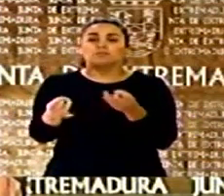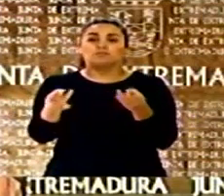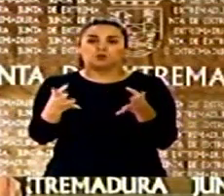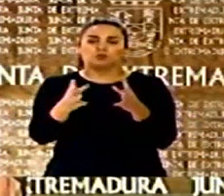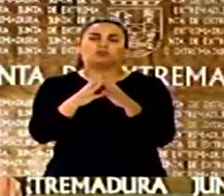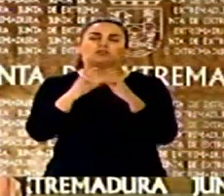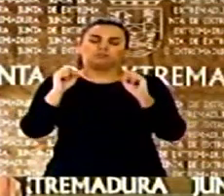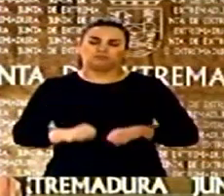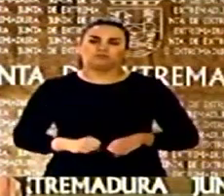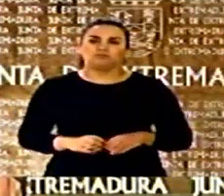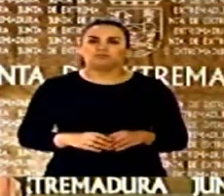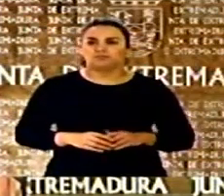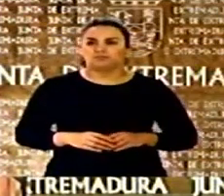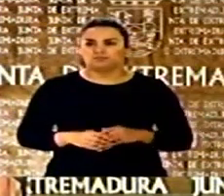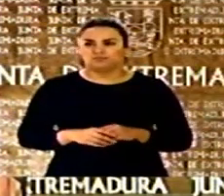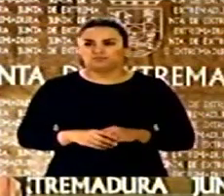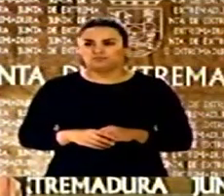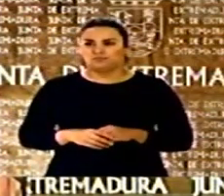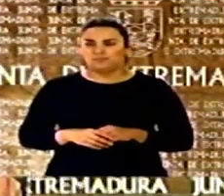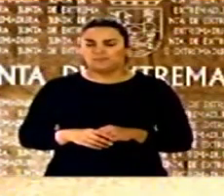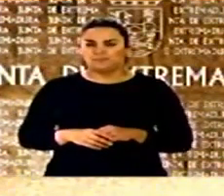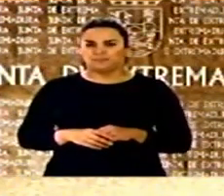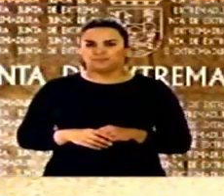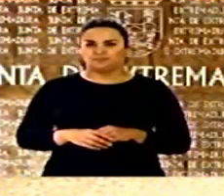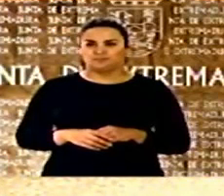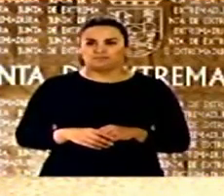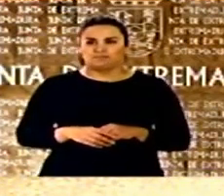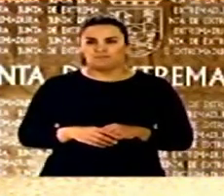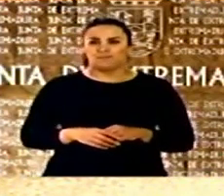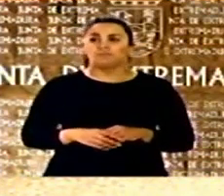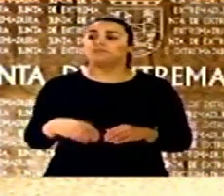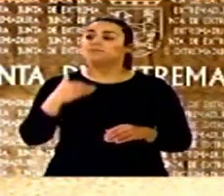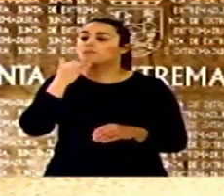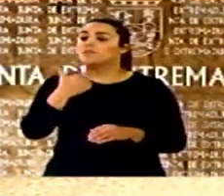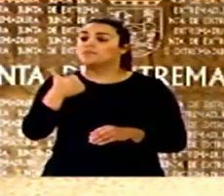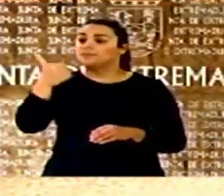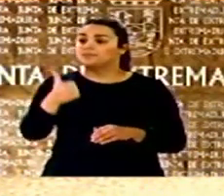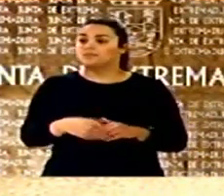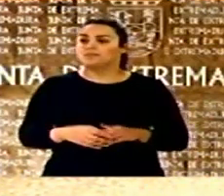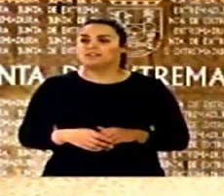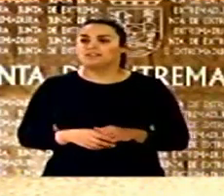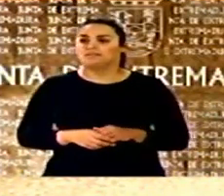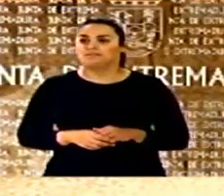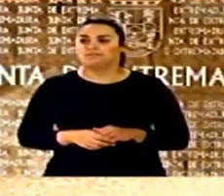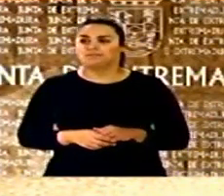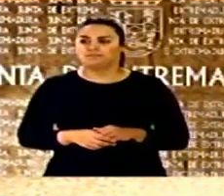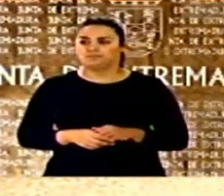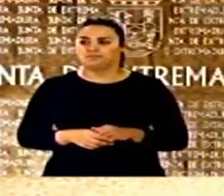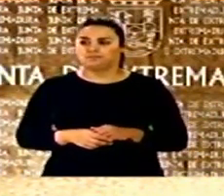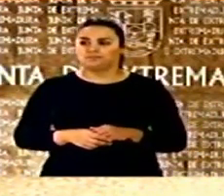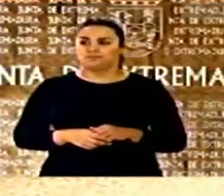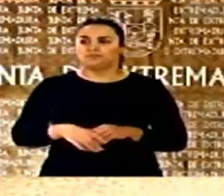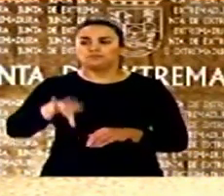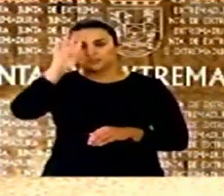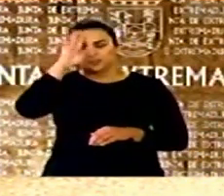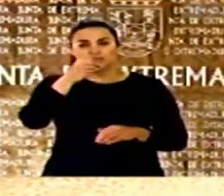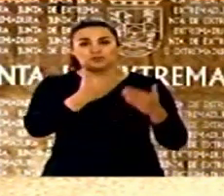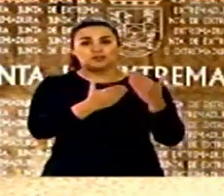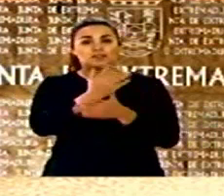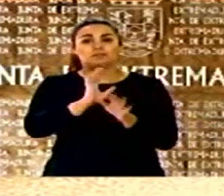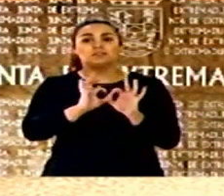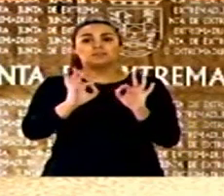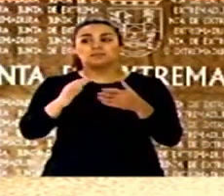pues las cosas allí no se podrán aprobar, ¿no? Lo demás, todo, pues seguimos trabajando. Ayer hubo la última reunión con la